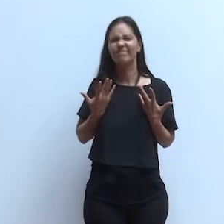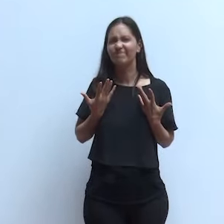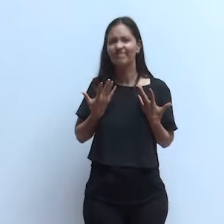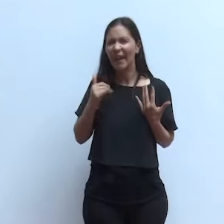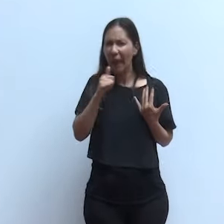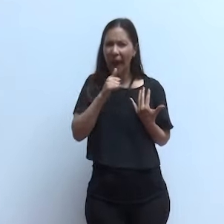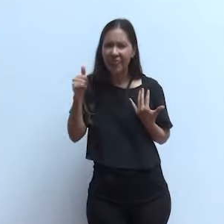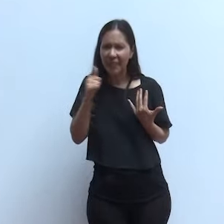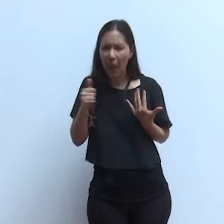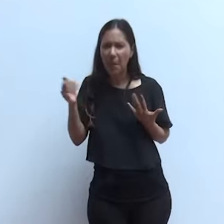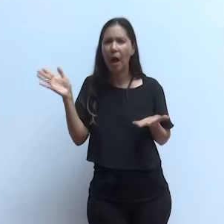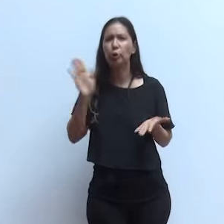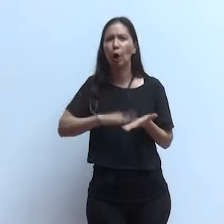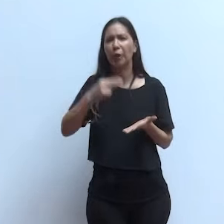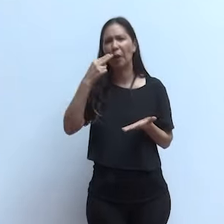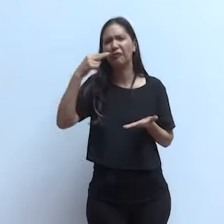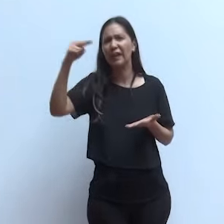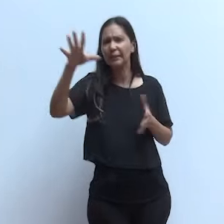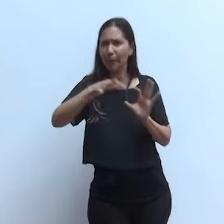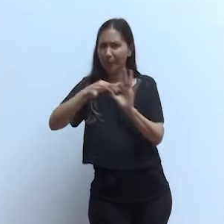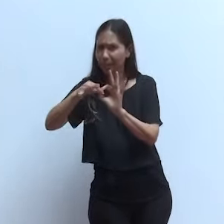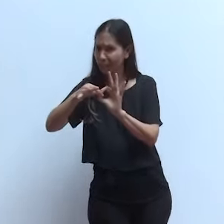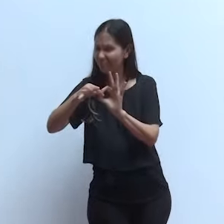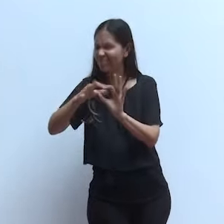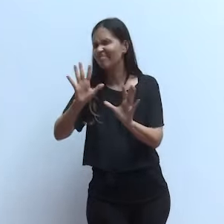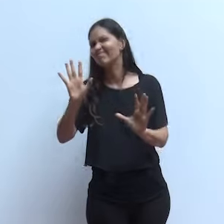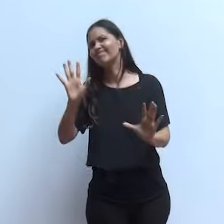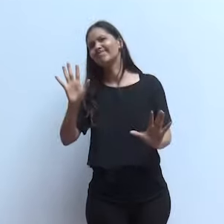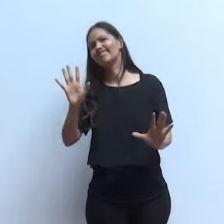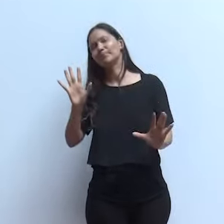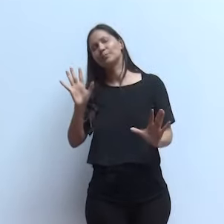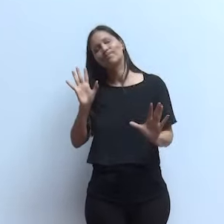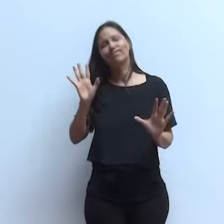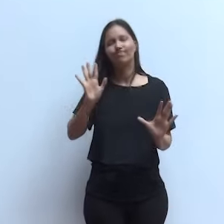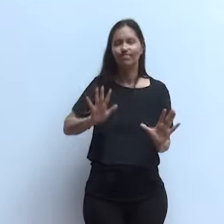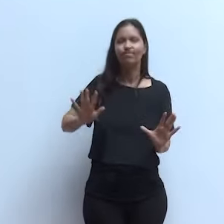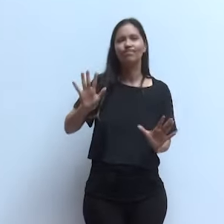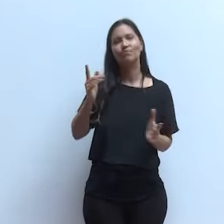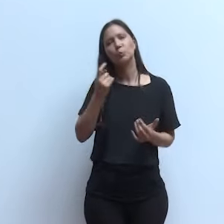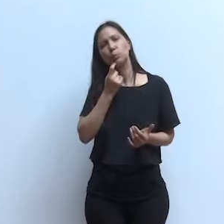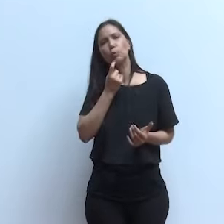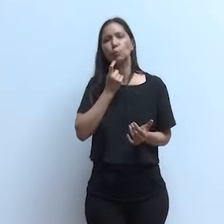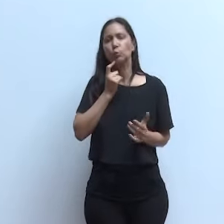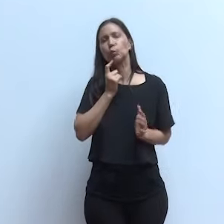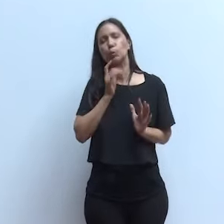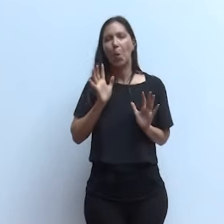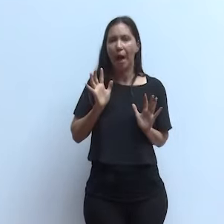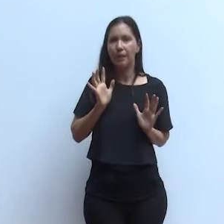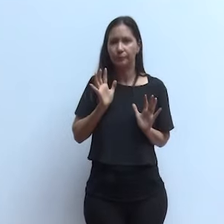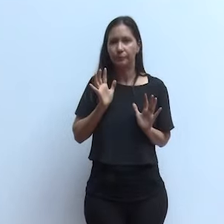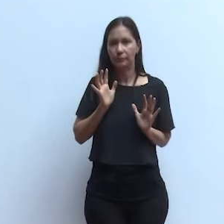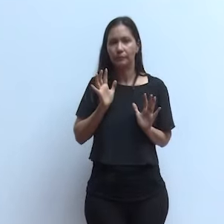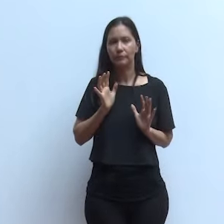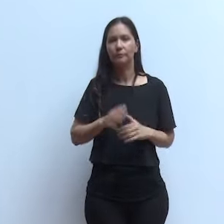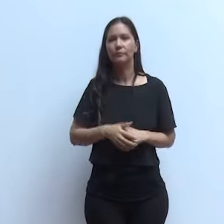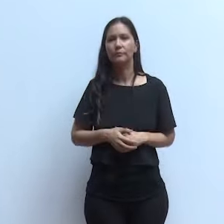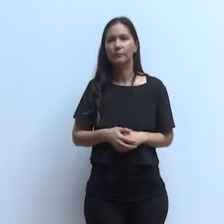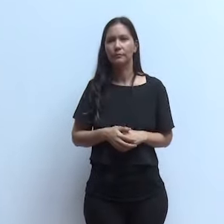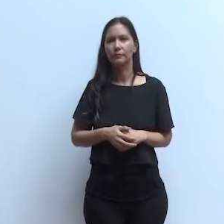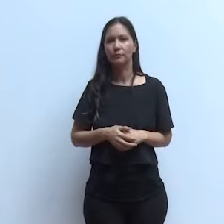discursos del odio no son necesariamente fascistas como señala señala tu amigo Daniel ferin no no eh A que citas varias veces